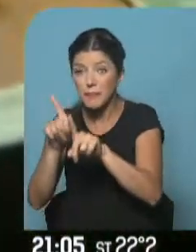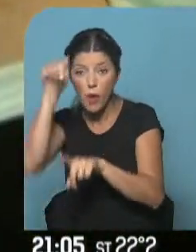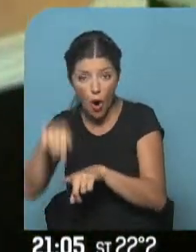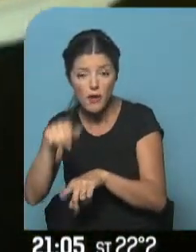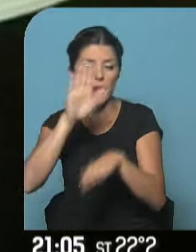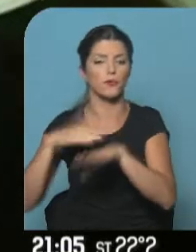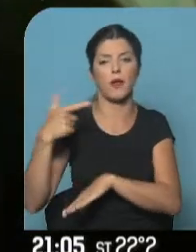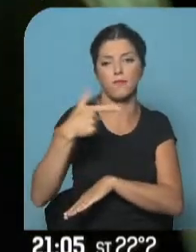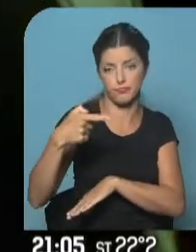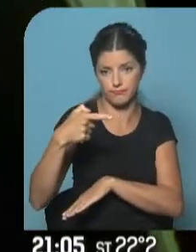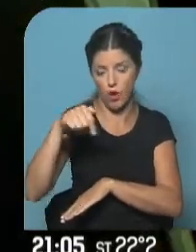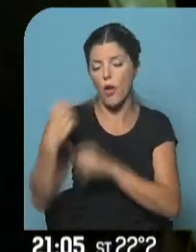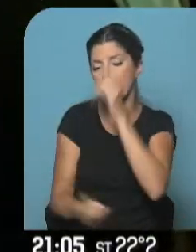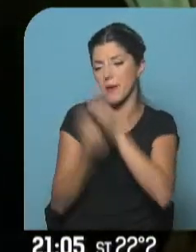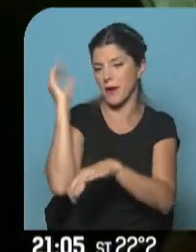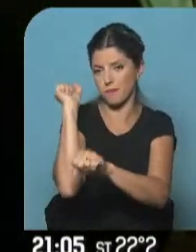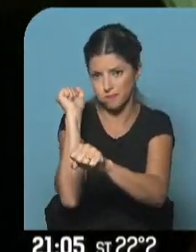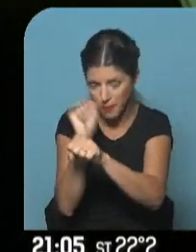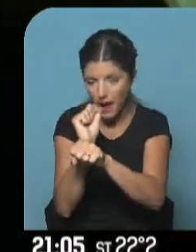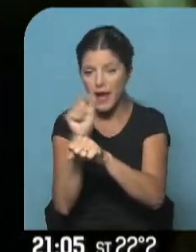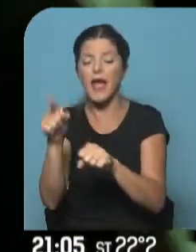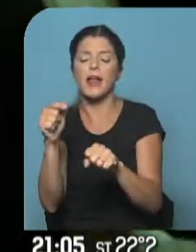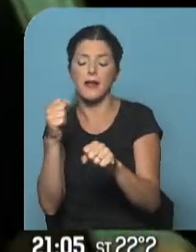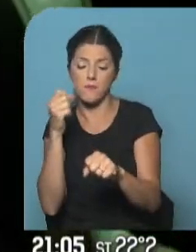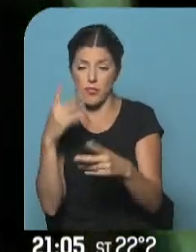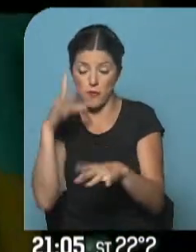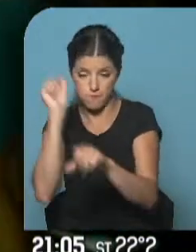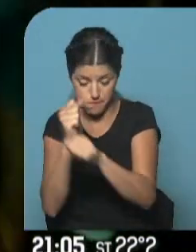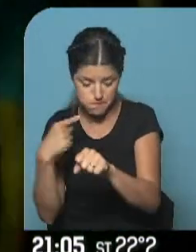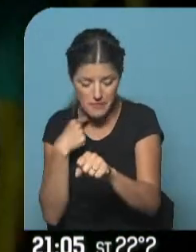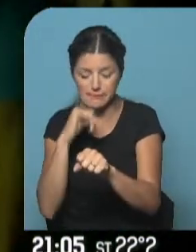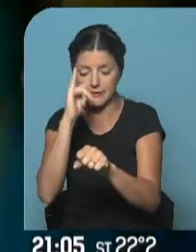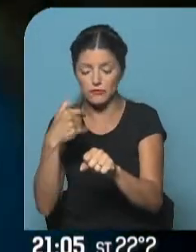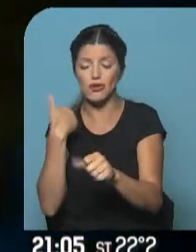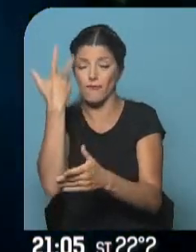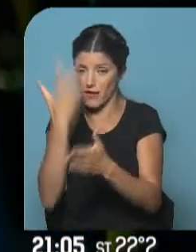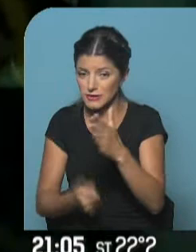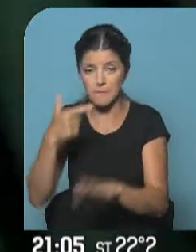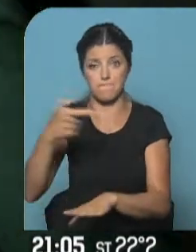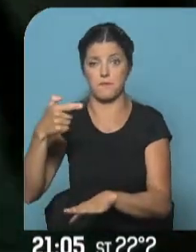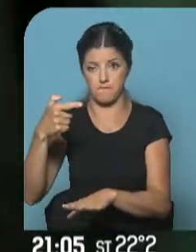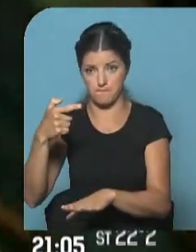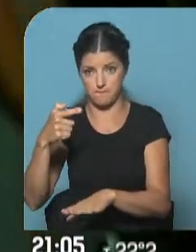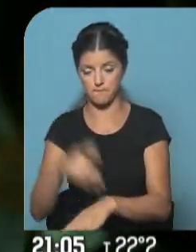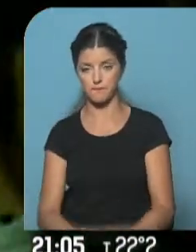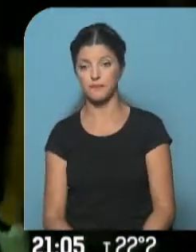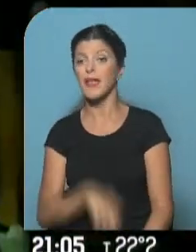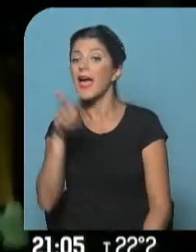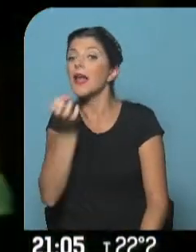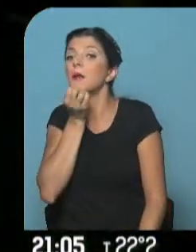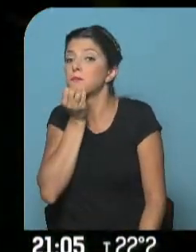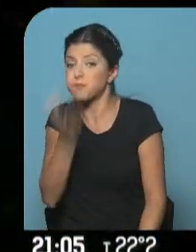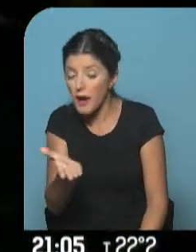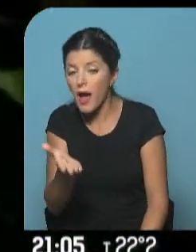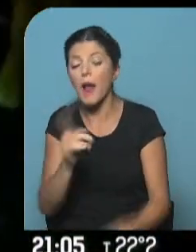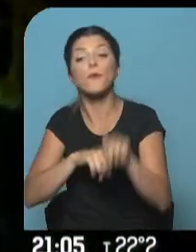que fue detenido esta mañana, se quebró y confesó que se le escapó el tiro. Lo confesó hablando con